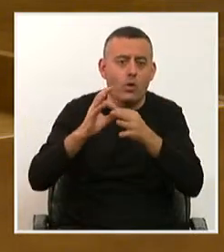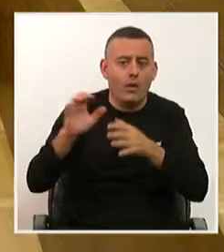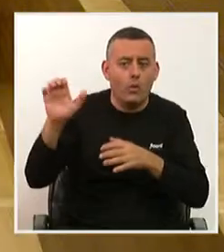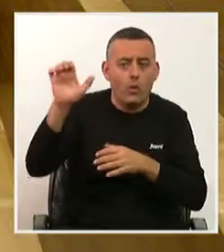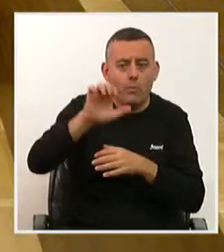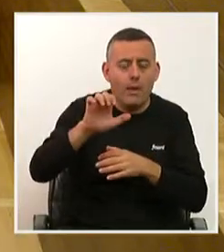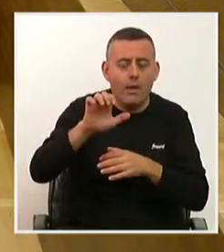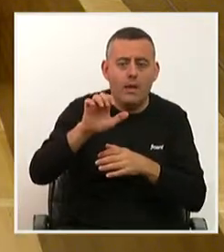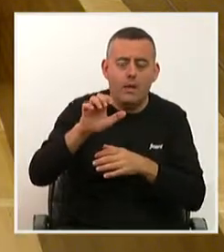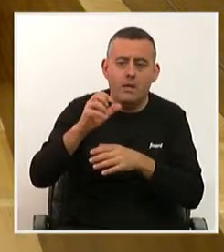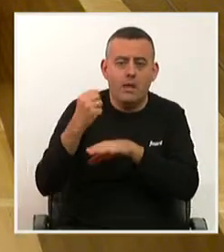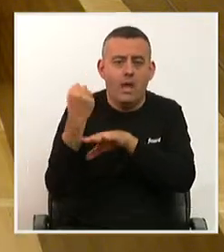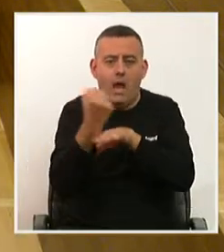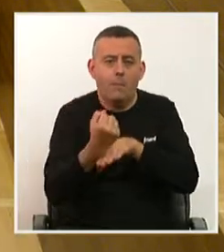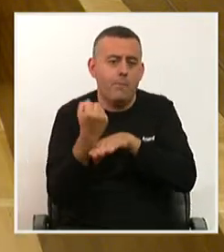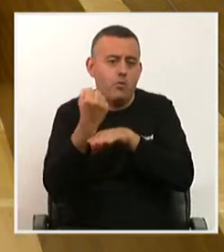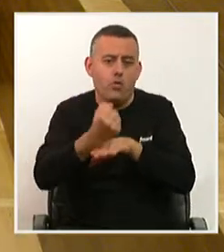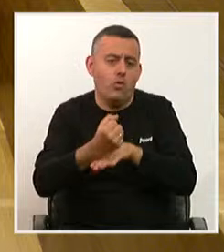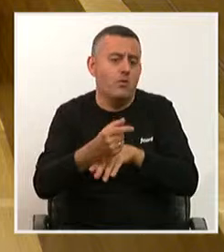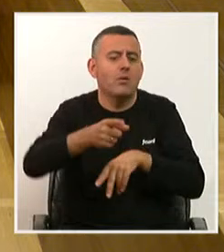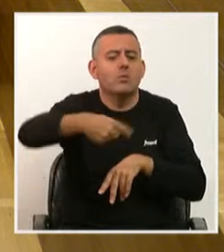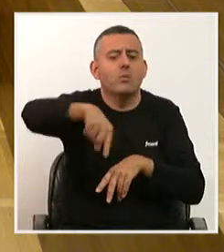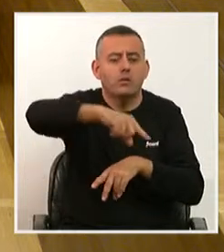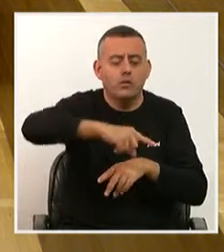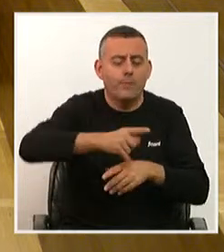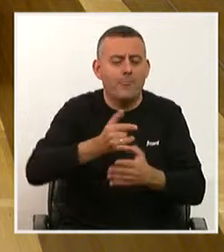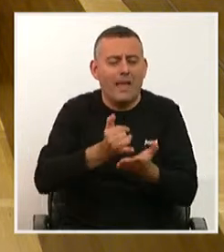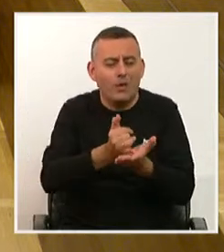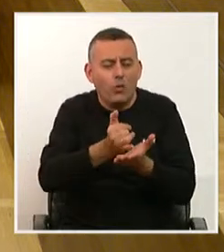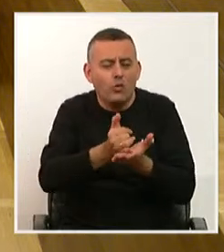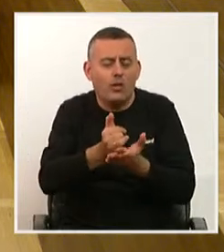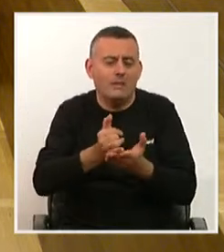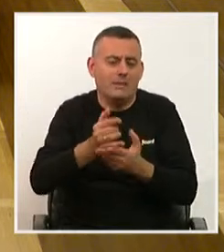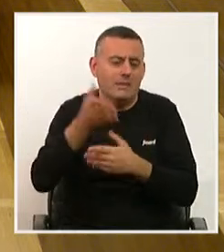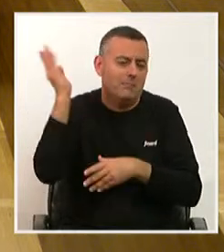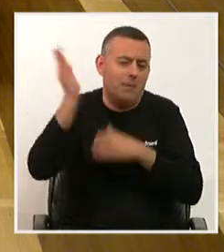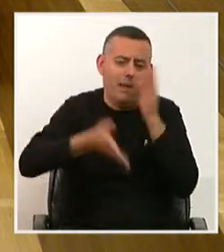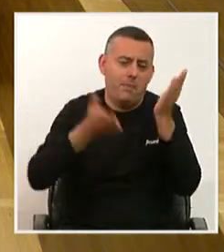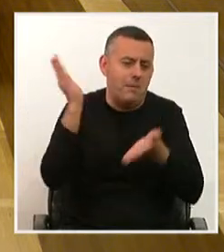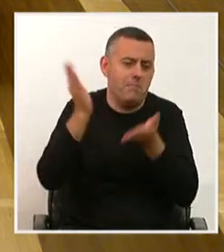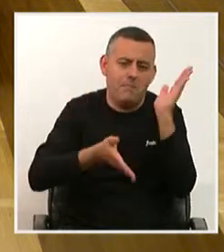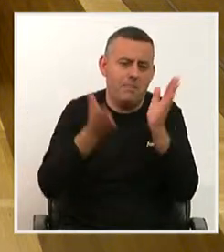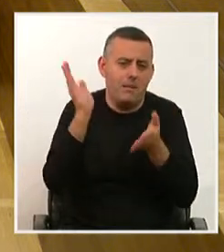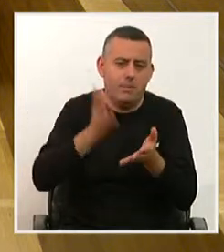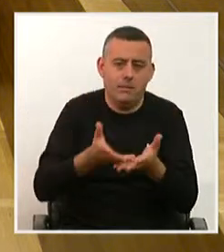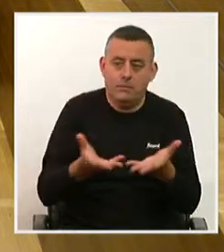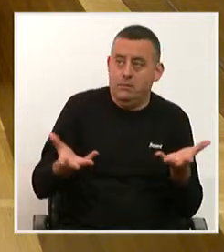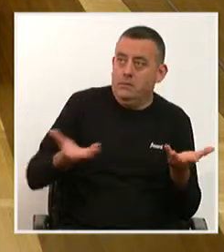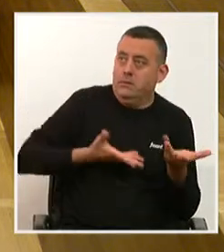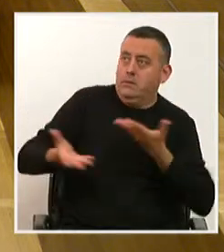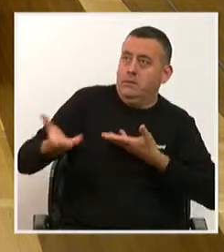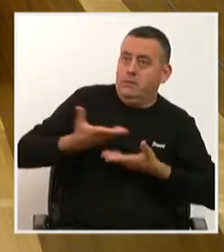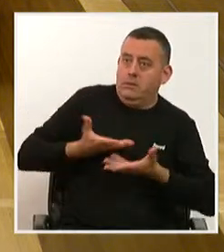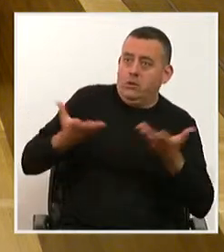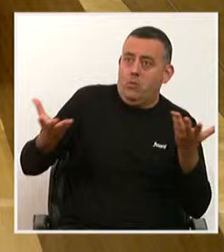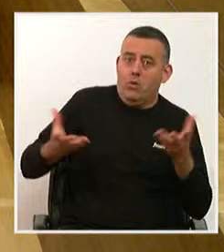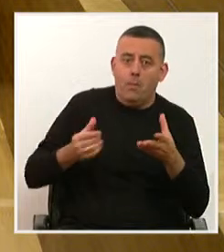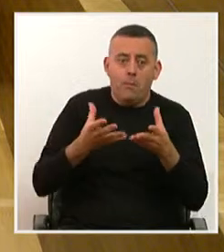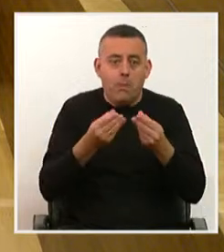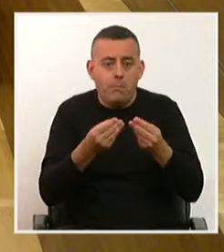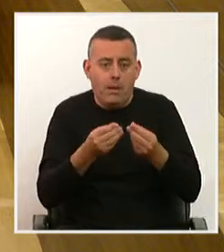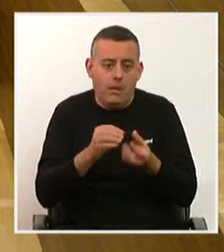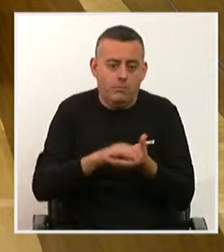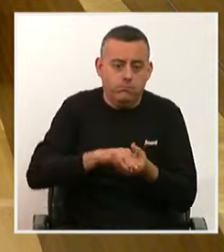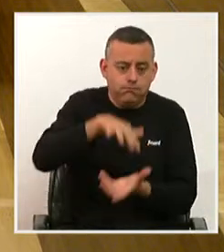ataque sistemático a nuestros agricultores que luchan para sobrevivir ante tal vorágine de burocracia faltas de ayudas